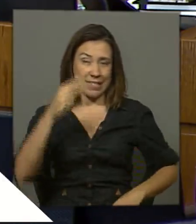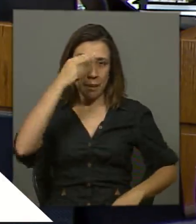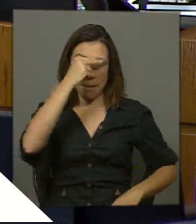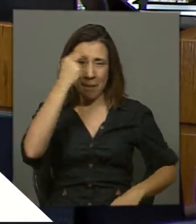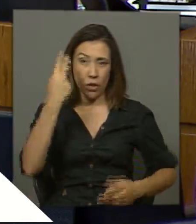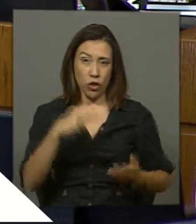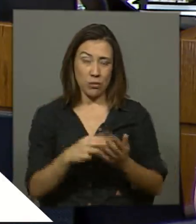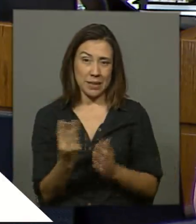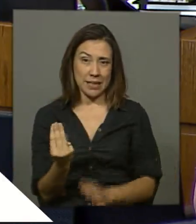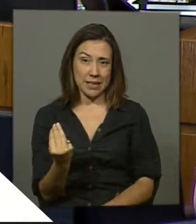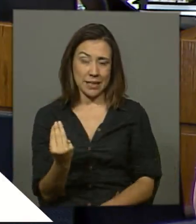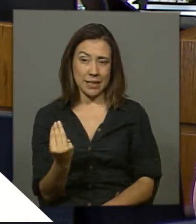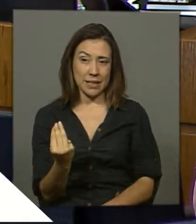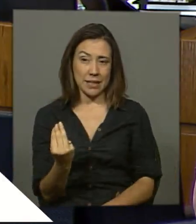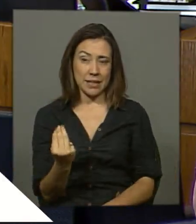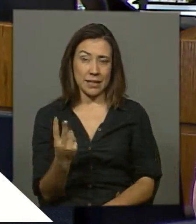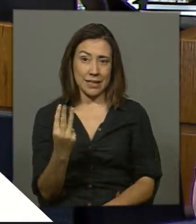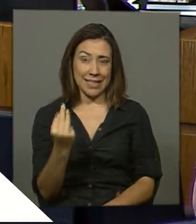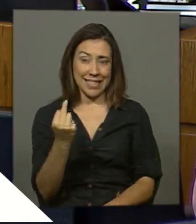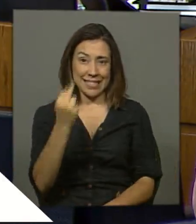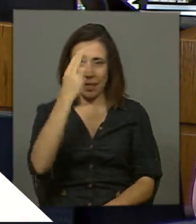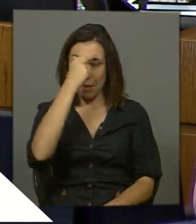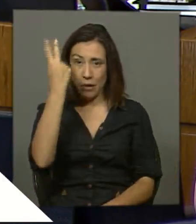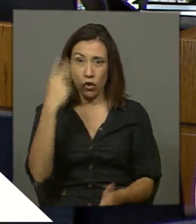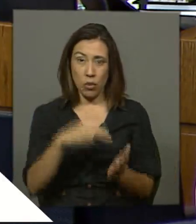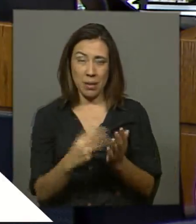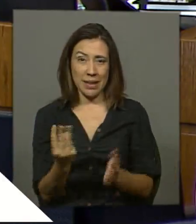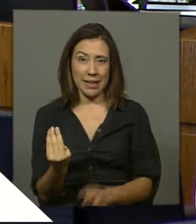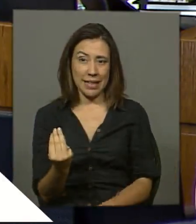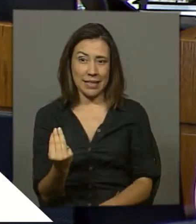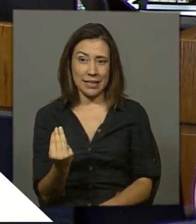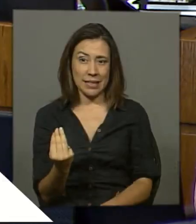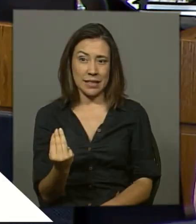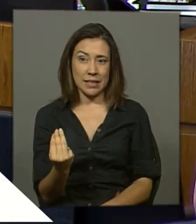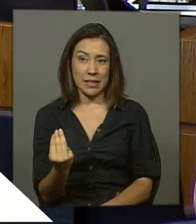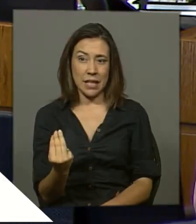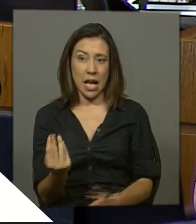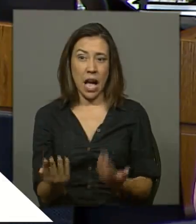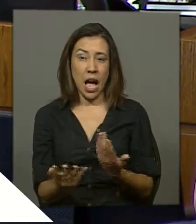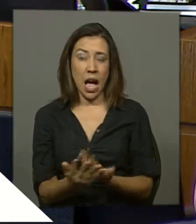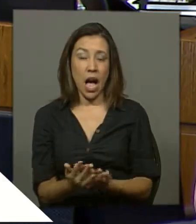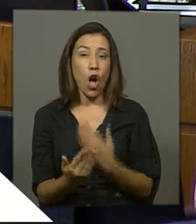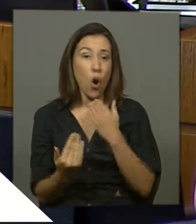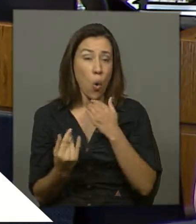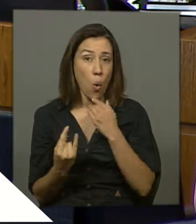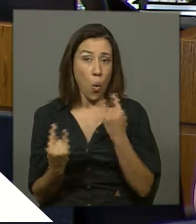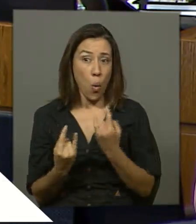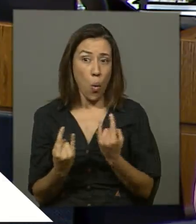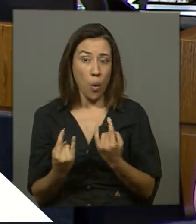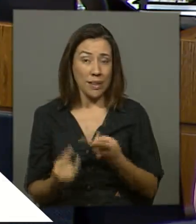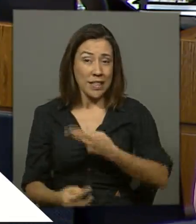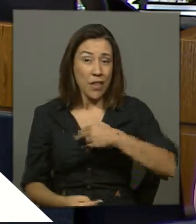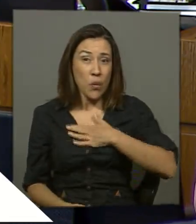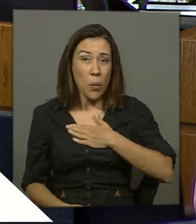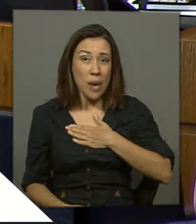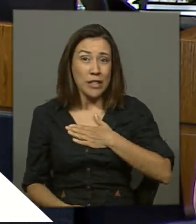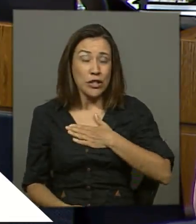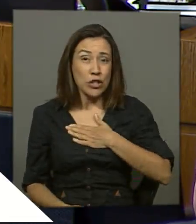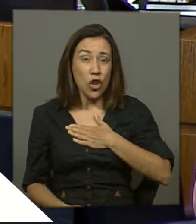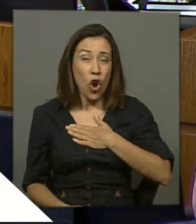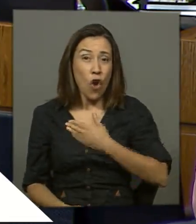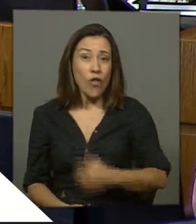de 2013 13 de marzo de 2013 se le ha puesto urgencia por parte de nuestro gobierno en